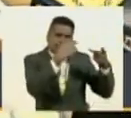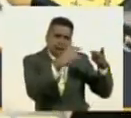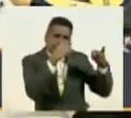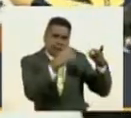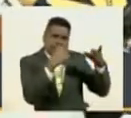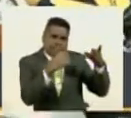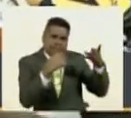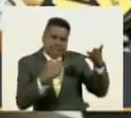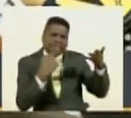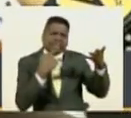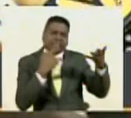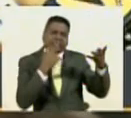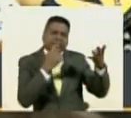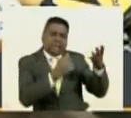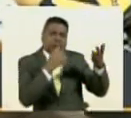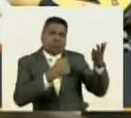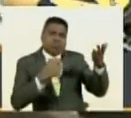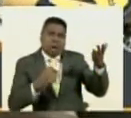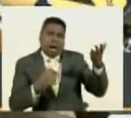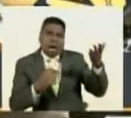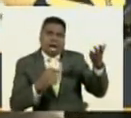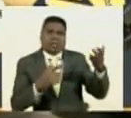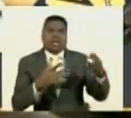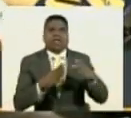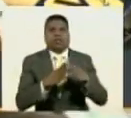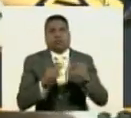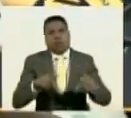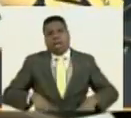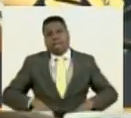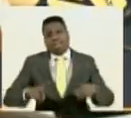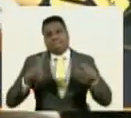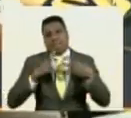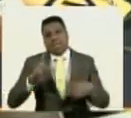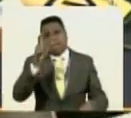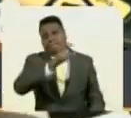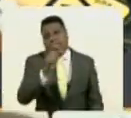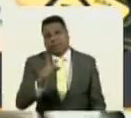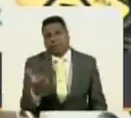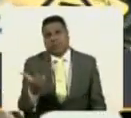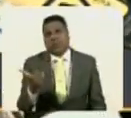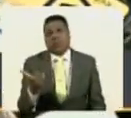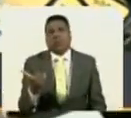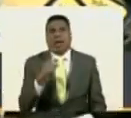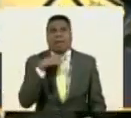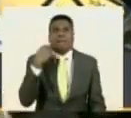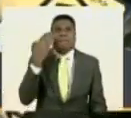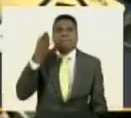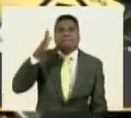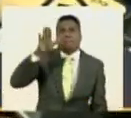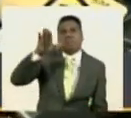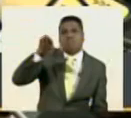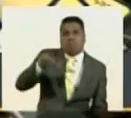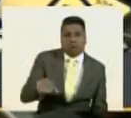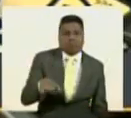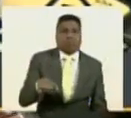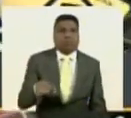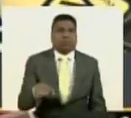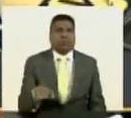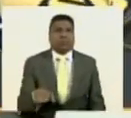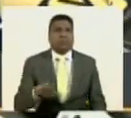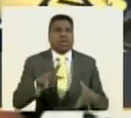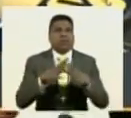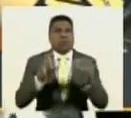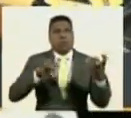venezolanos y venezolanas, valiosas vidas de nuestros hermanos, de nuestros compatriotas, han sido cegadas por una